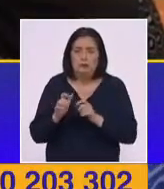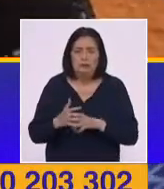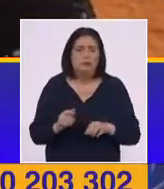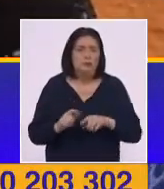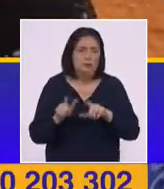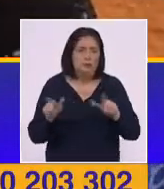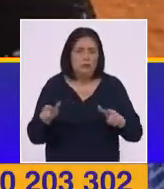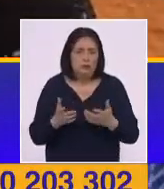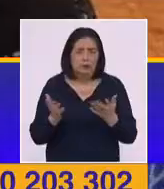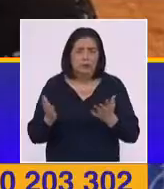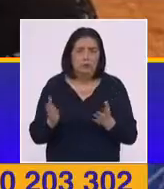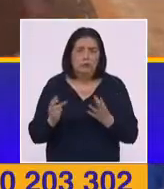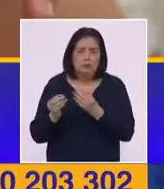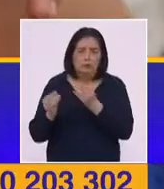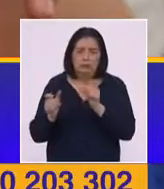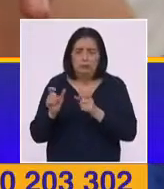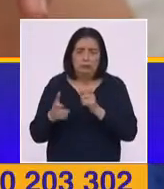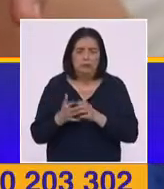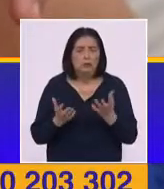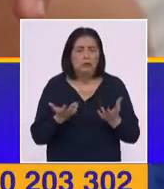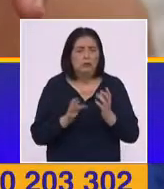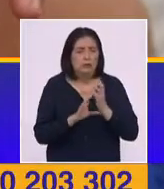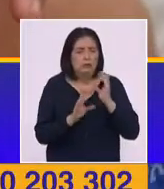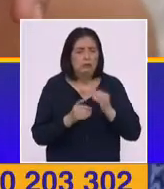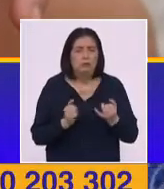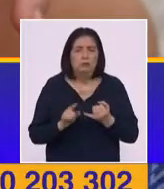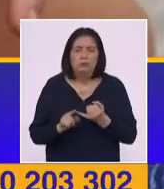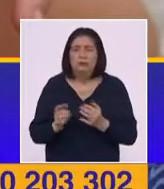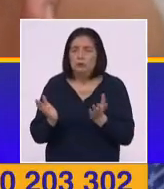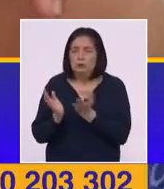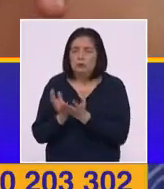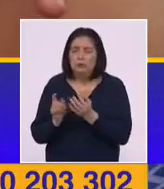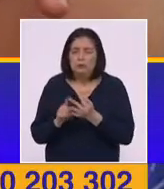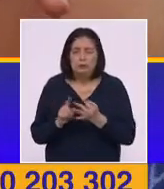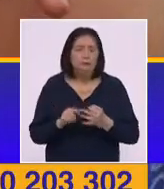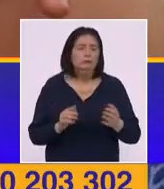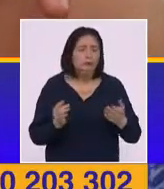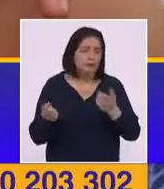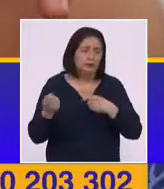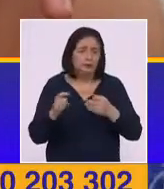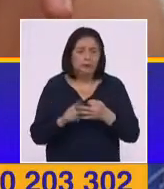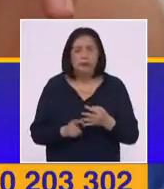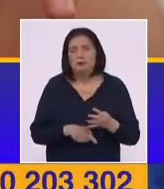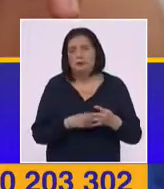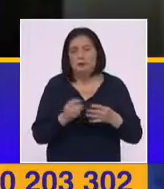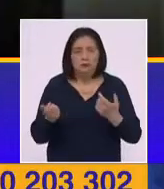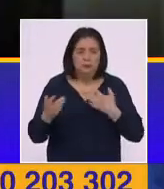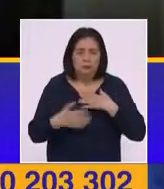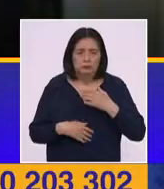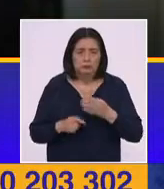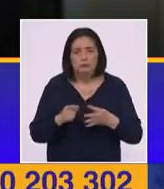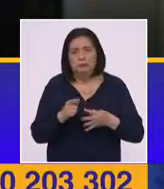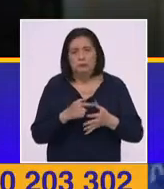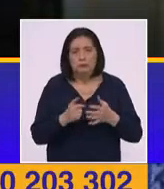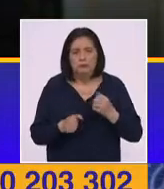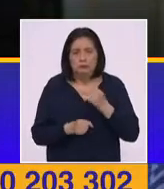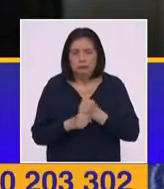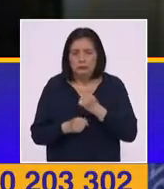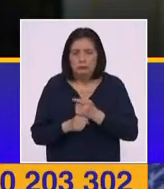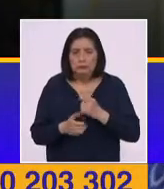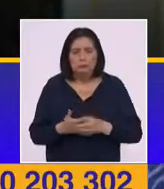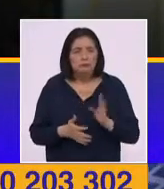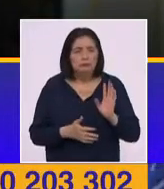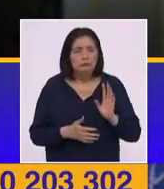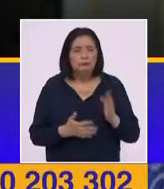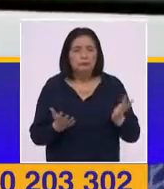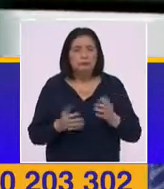espacios públicos, ¿no? El transporte público, en algunos casos, en las escuelas, los centros comerciales, los centros de diversión, los trabajos. Pero el caso más peculiar